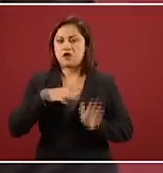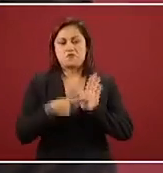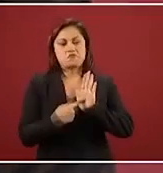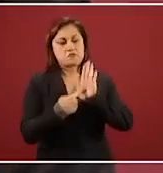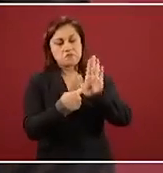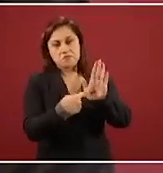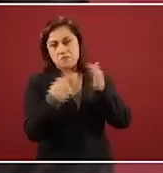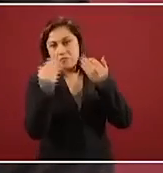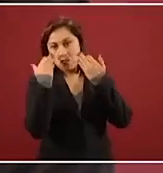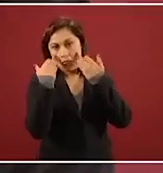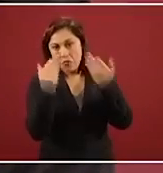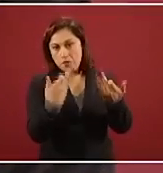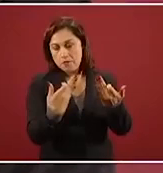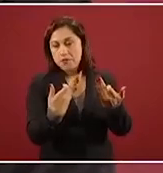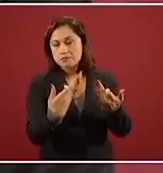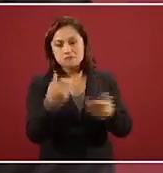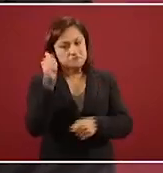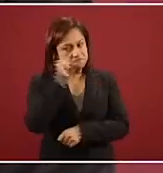siempre,